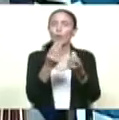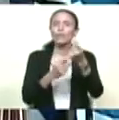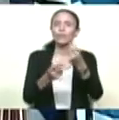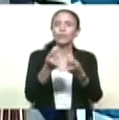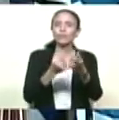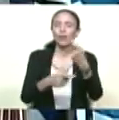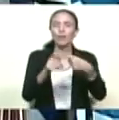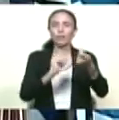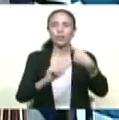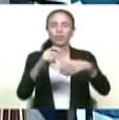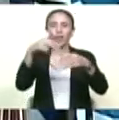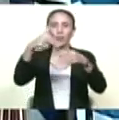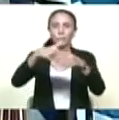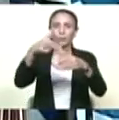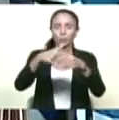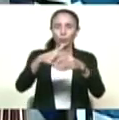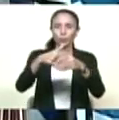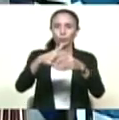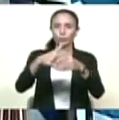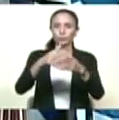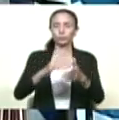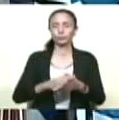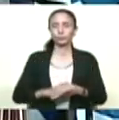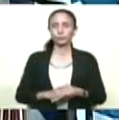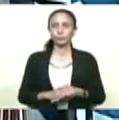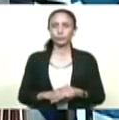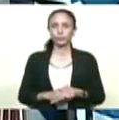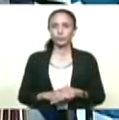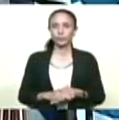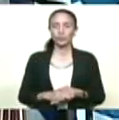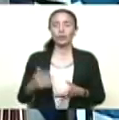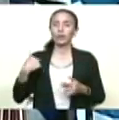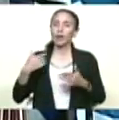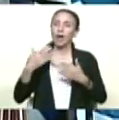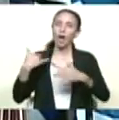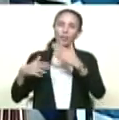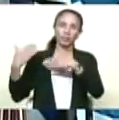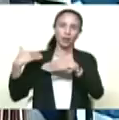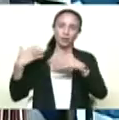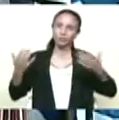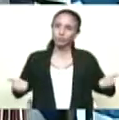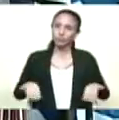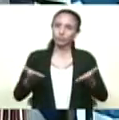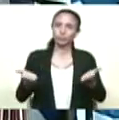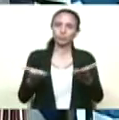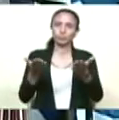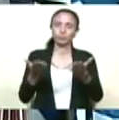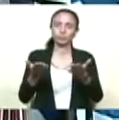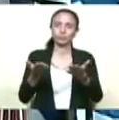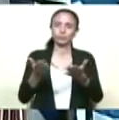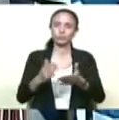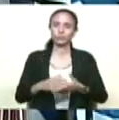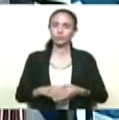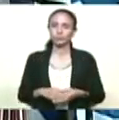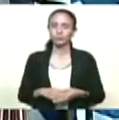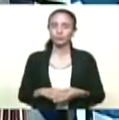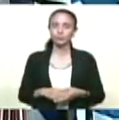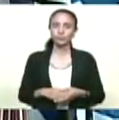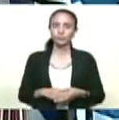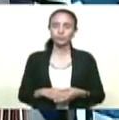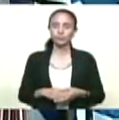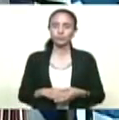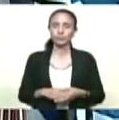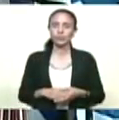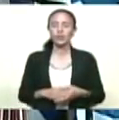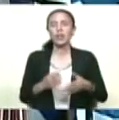política petrolera fue promovida fue ideada